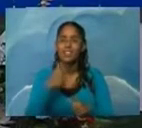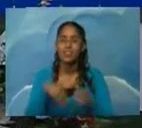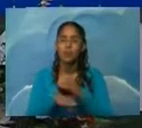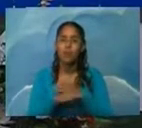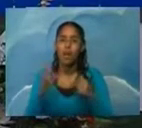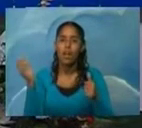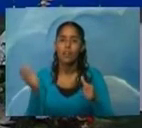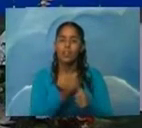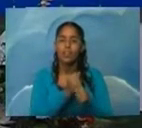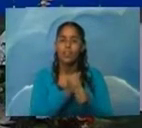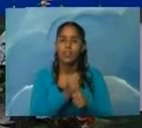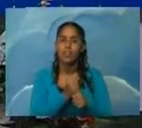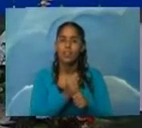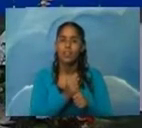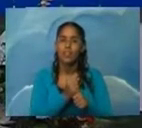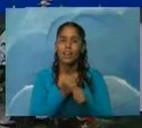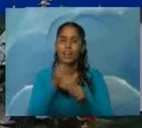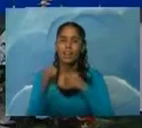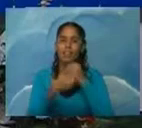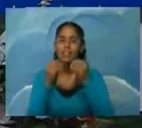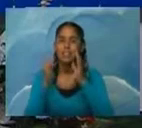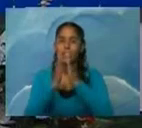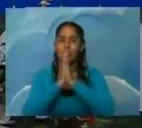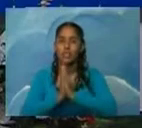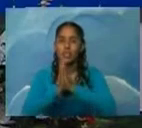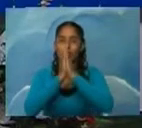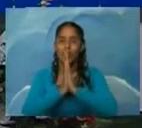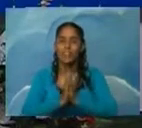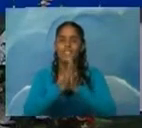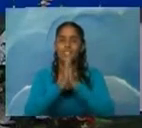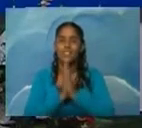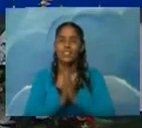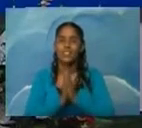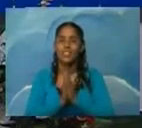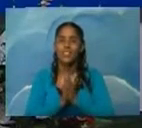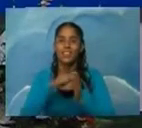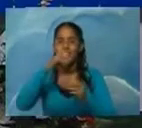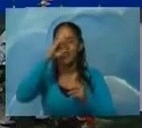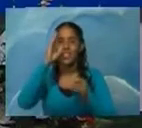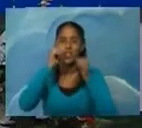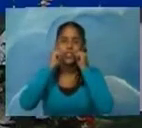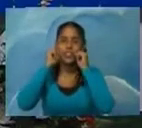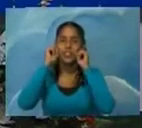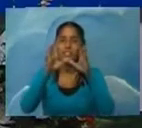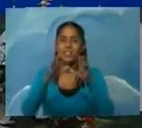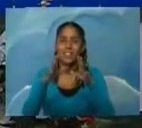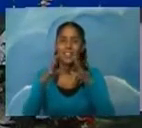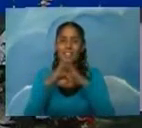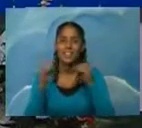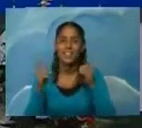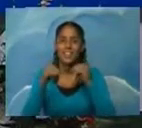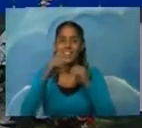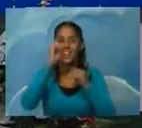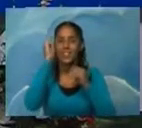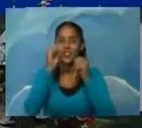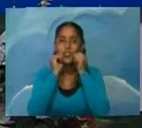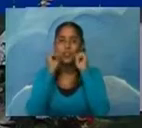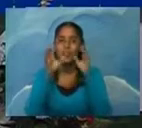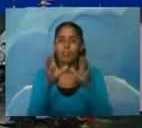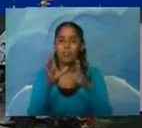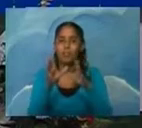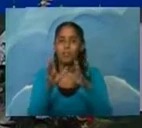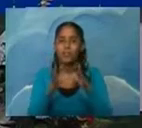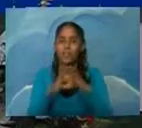¿Cómo? Bueno, haciendo oración será. Muy bien, que Dios te bendiga. En el Maelito. Pensamiento. Hermano, hasta aquí